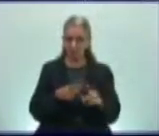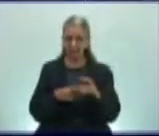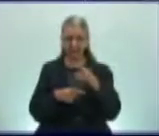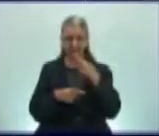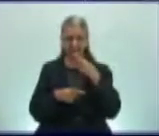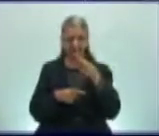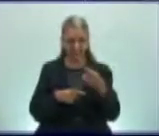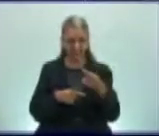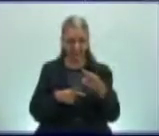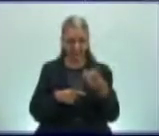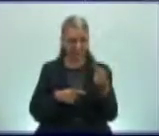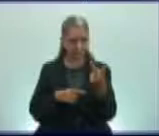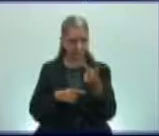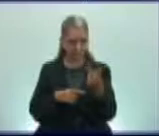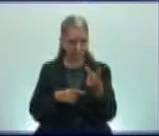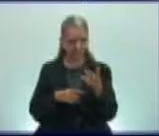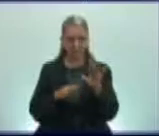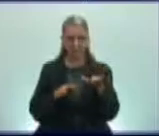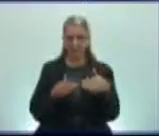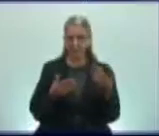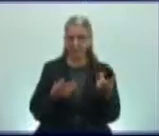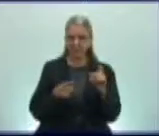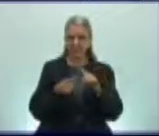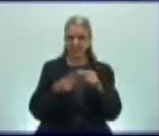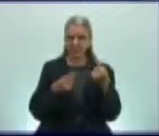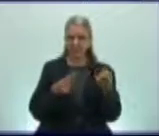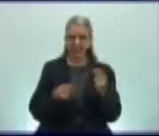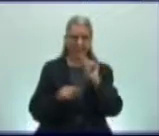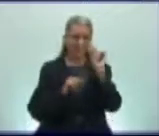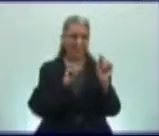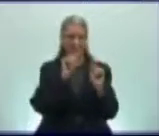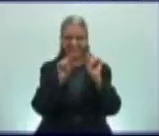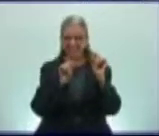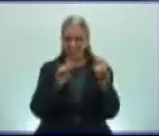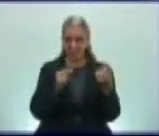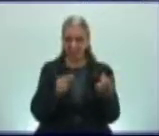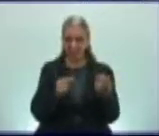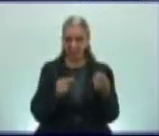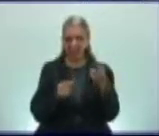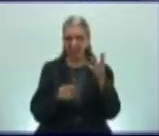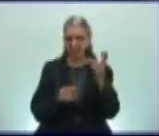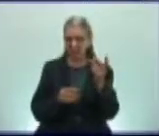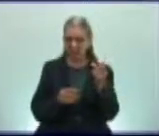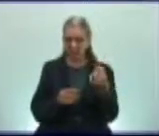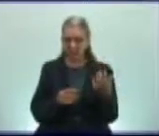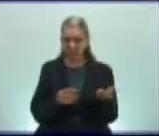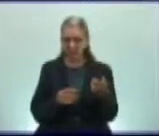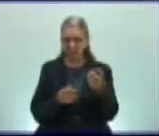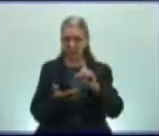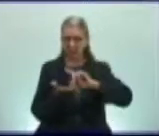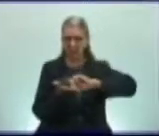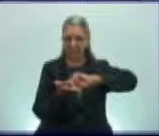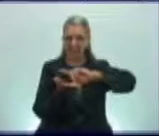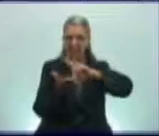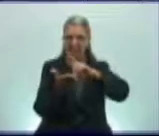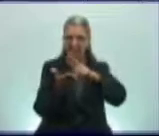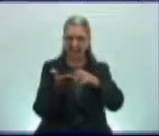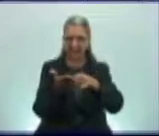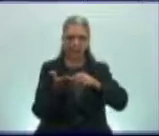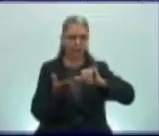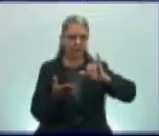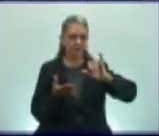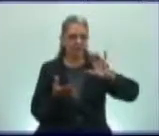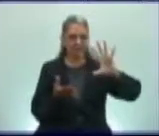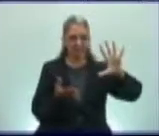que determinar, porque también te preguntan cuál será el valor del arco cuando el ángulo